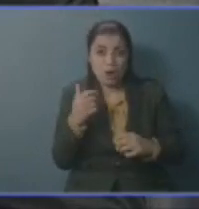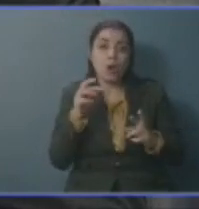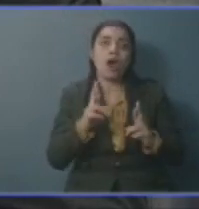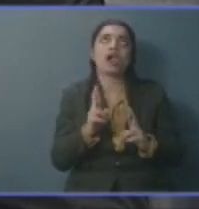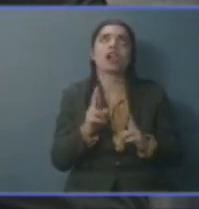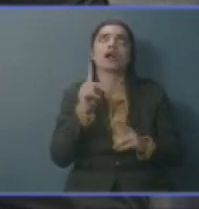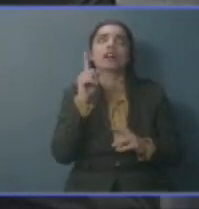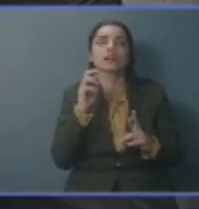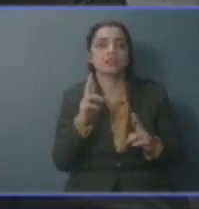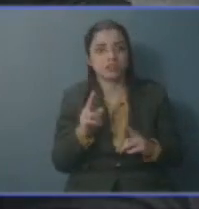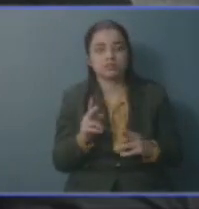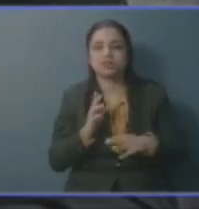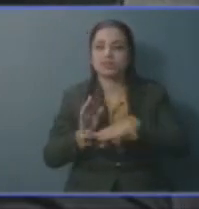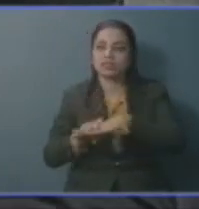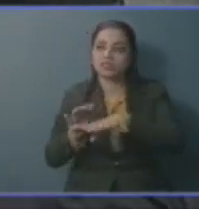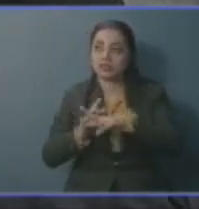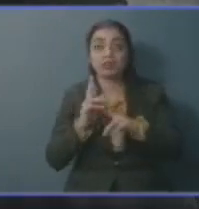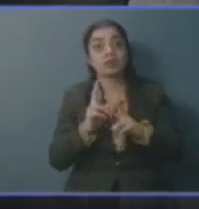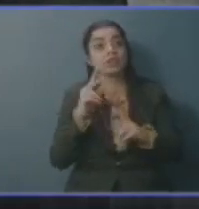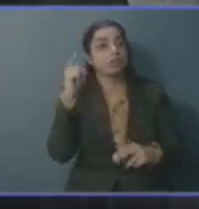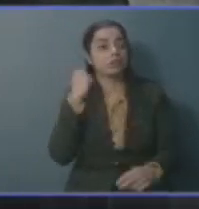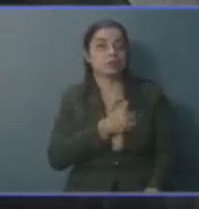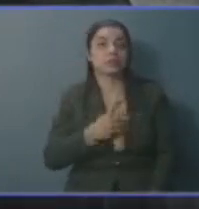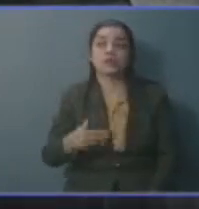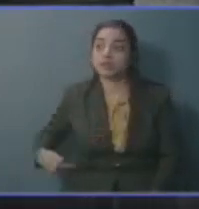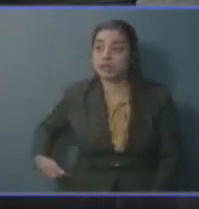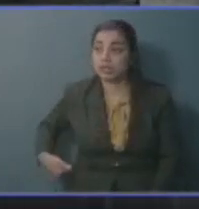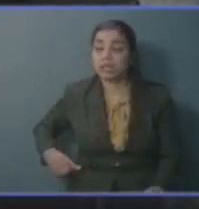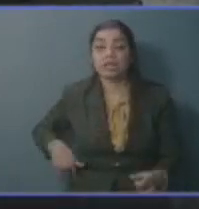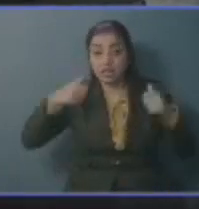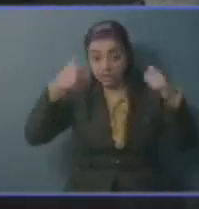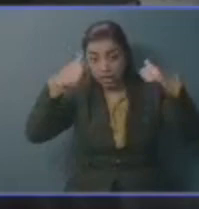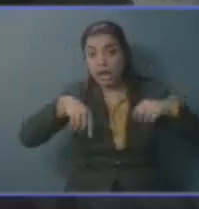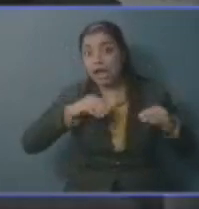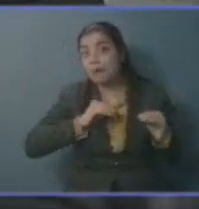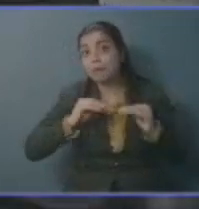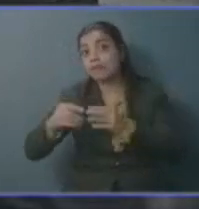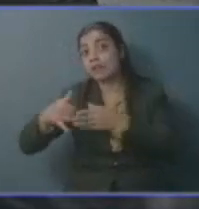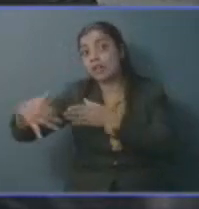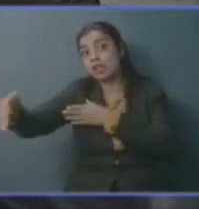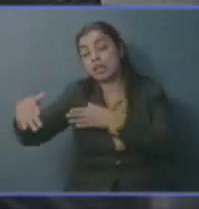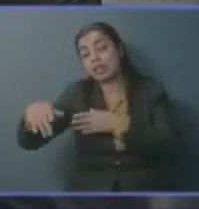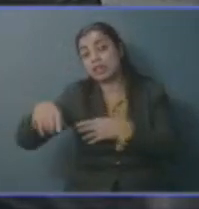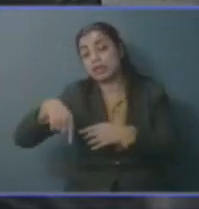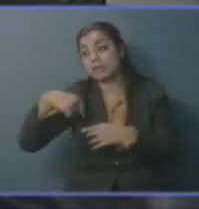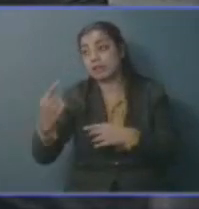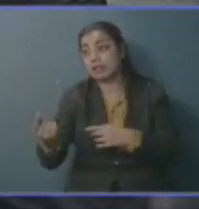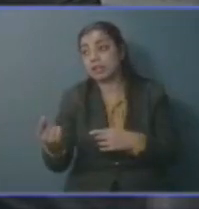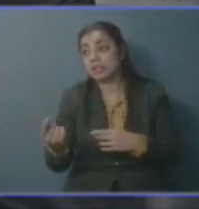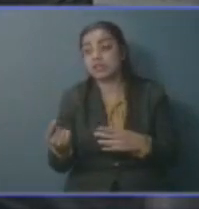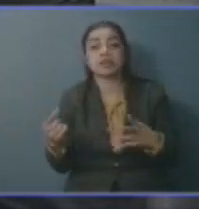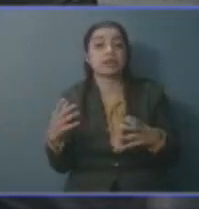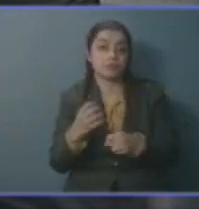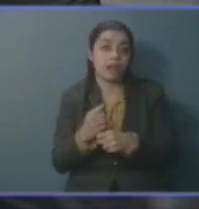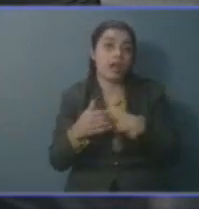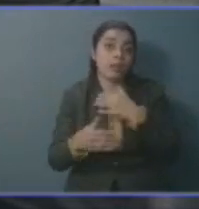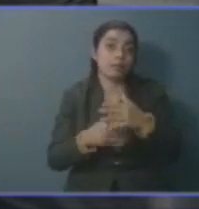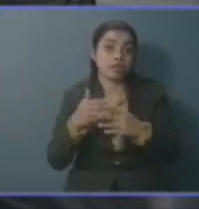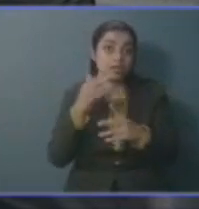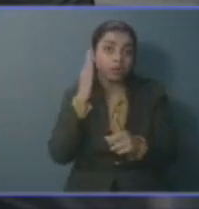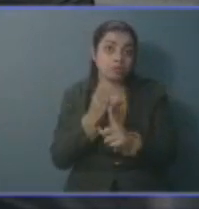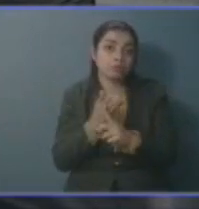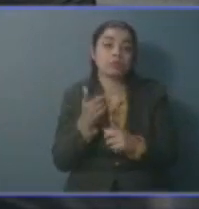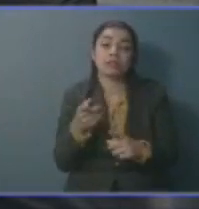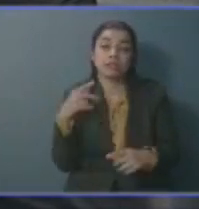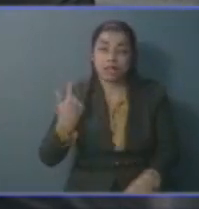aquí viene el llamado, ojalá que el Presidente de la República lo sancione y lo envíe a publicar al Diario Oficial para que concluya el proceso de formación de ley, porque